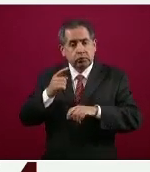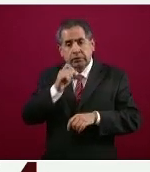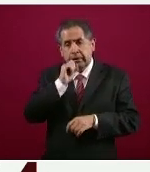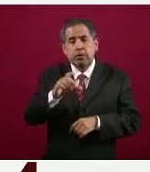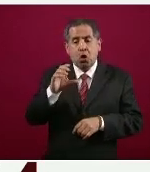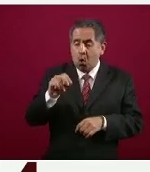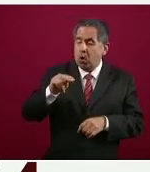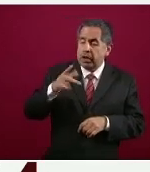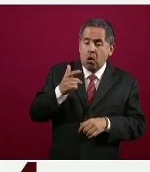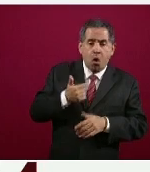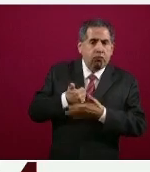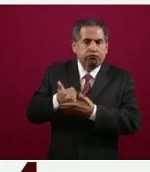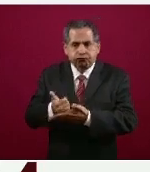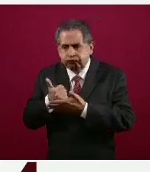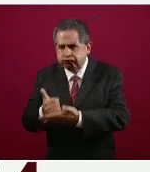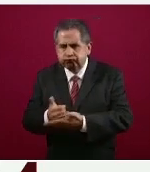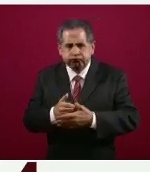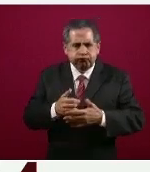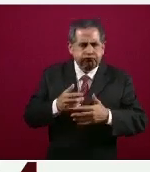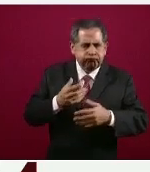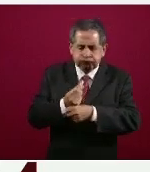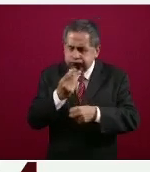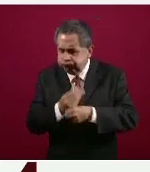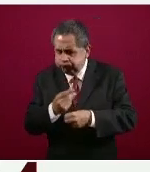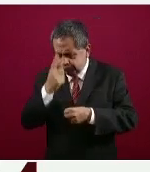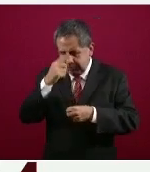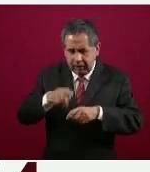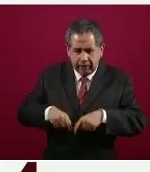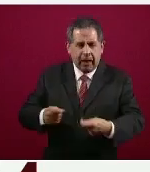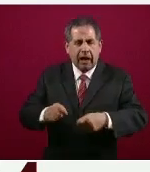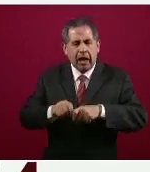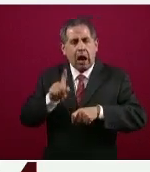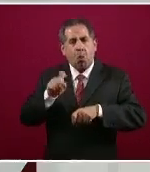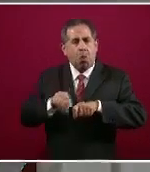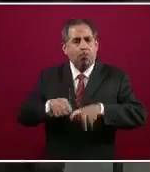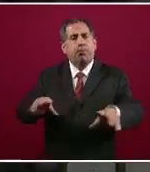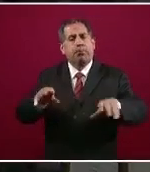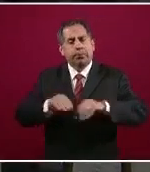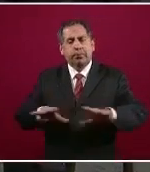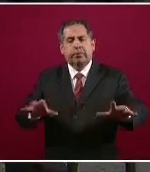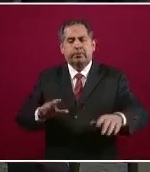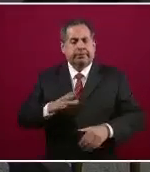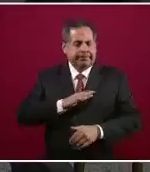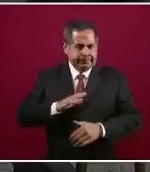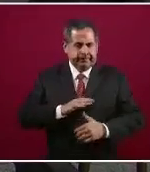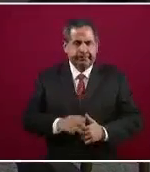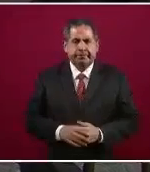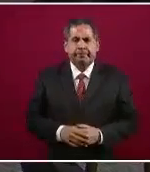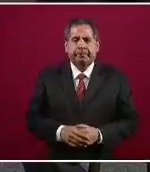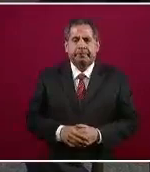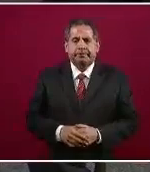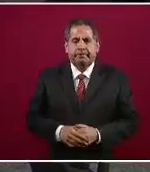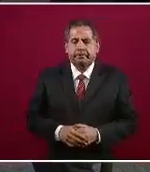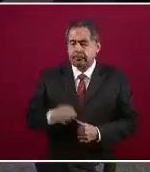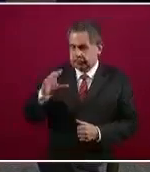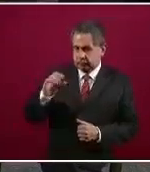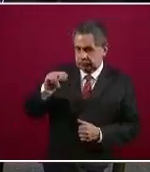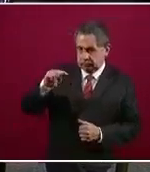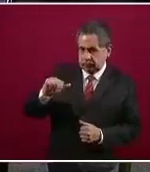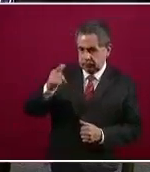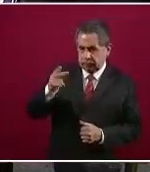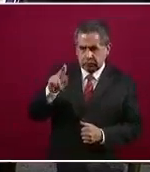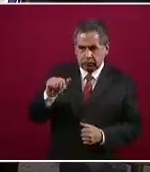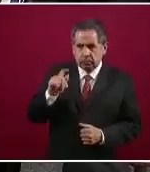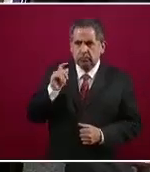la CONAGUA en esos casos a darle agua a la población. La siguiente. La CONAGUA tan